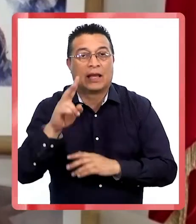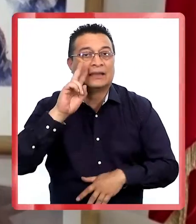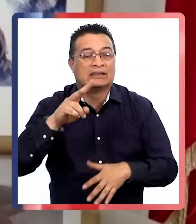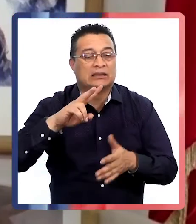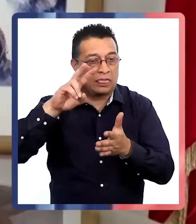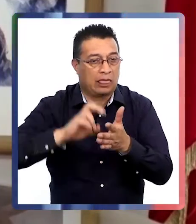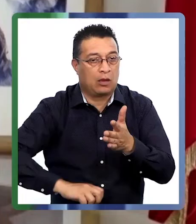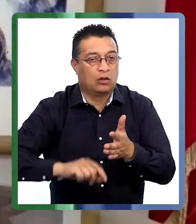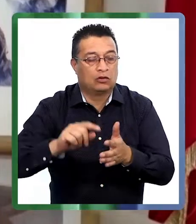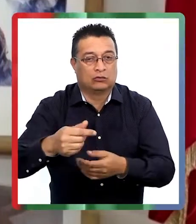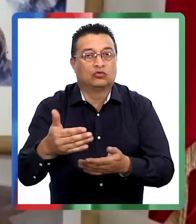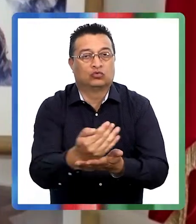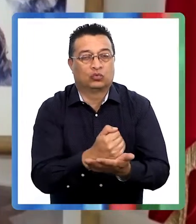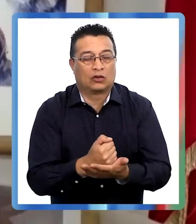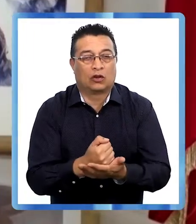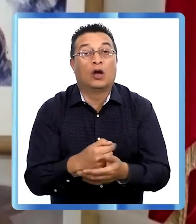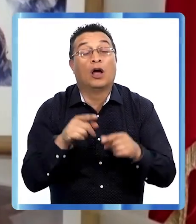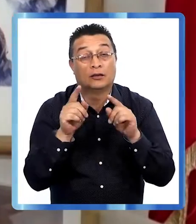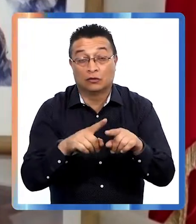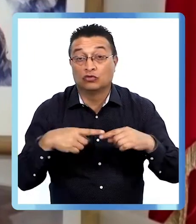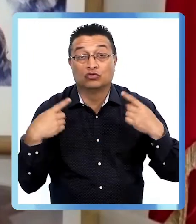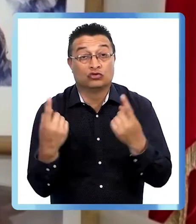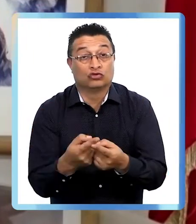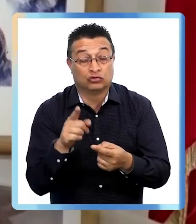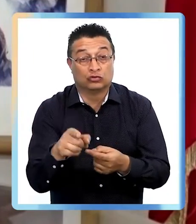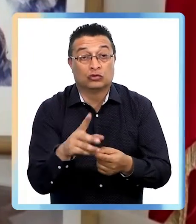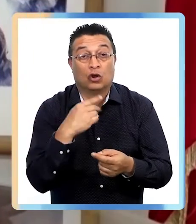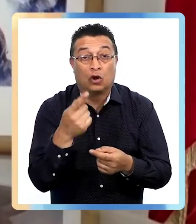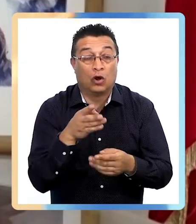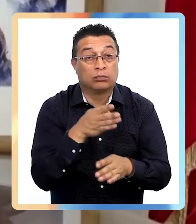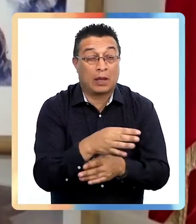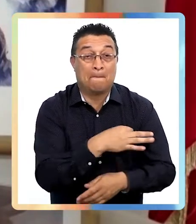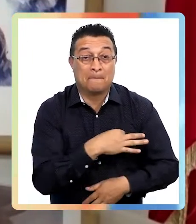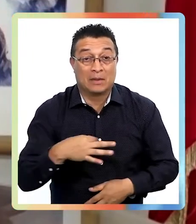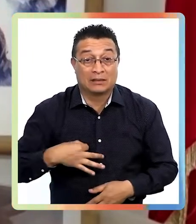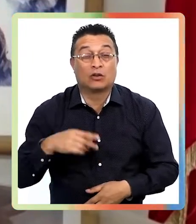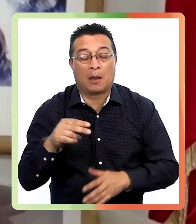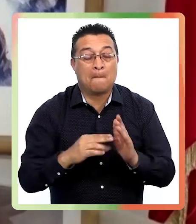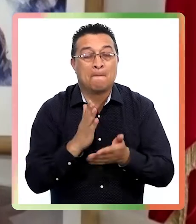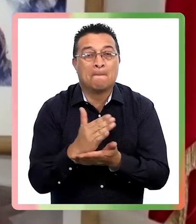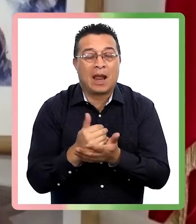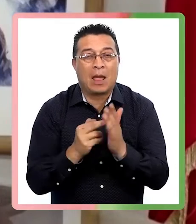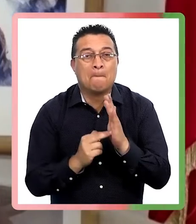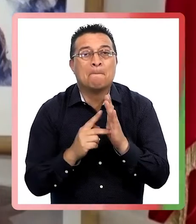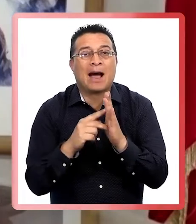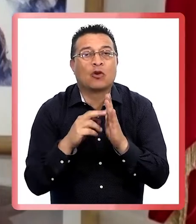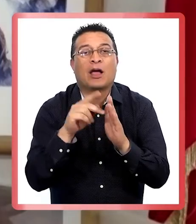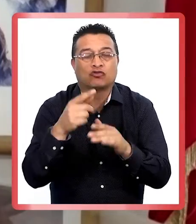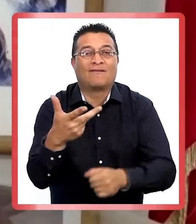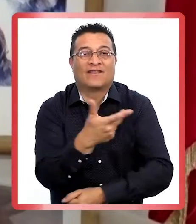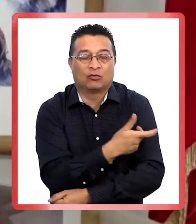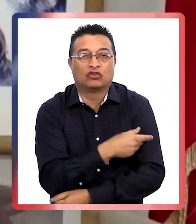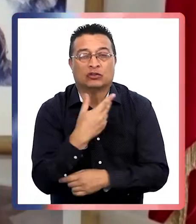le descuente de su remuneración. Y de luego estuvo todo lo que ya no es de competencia de este ministerio, que es el plan paso a paso, el plan de